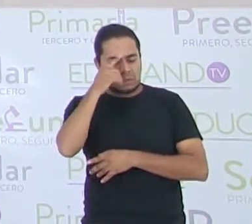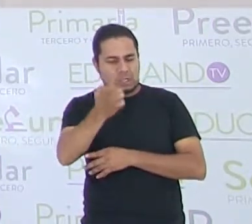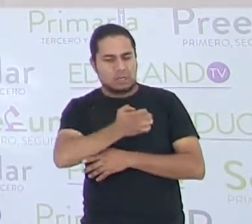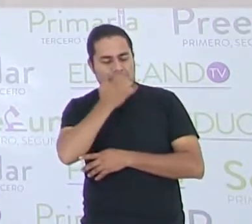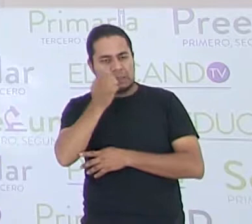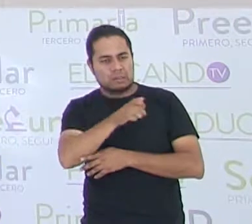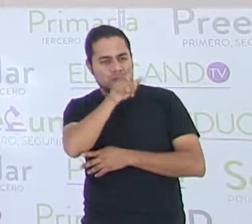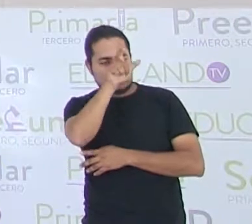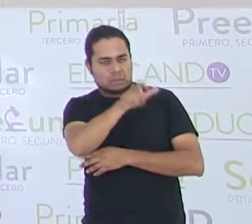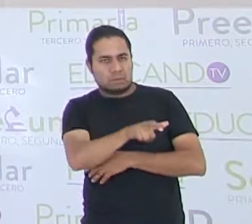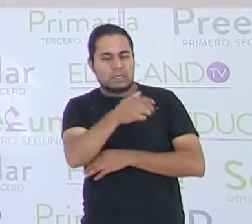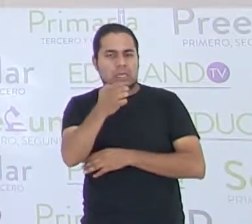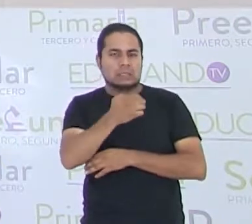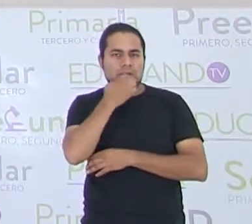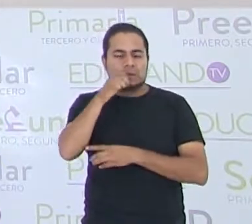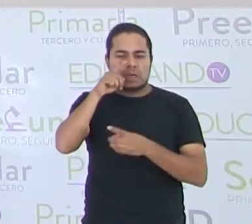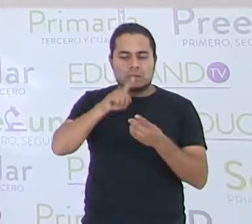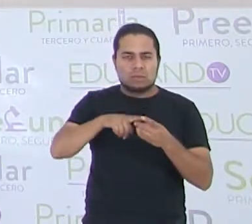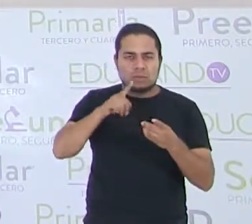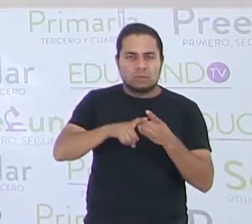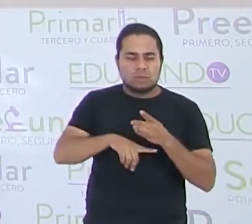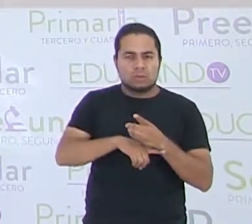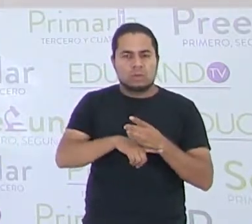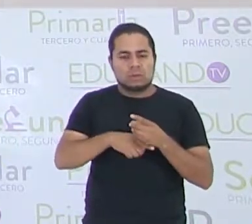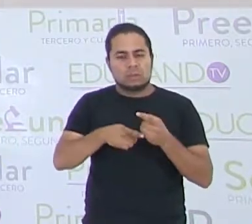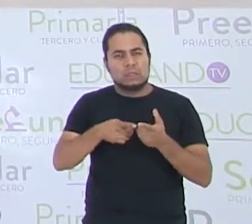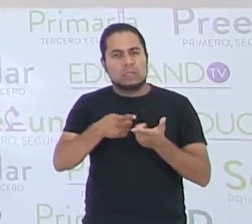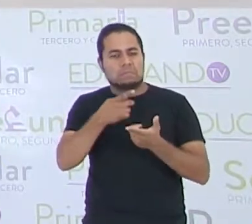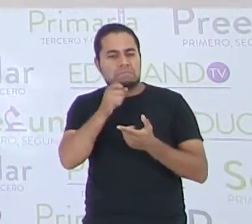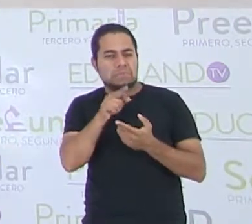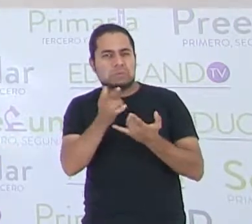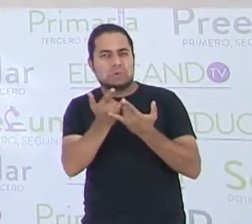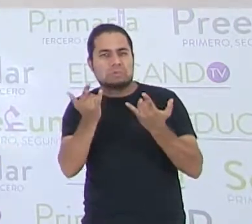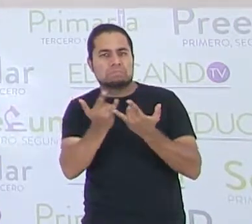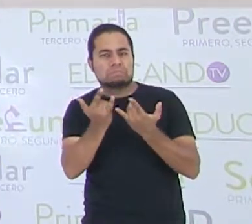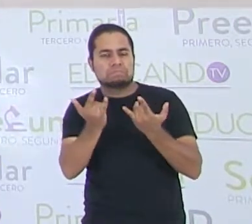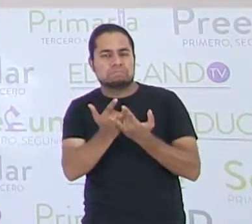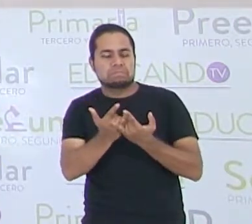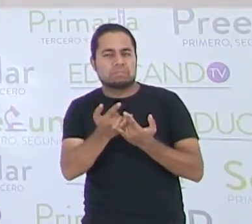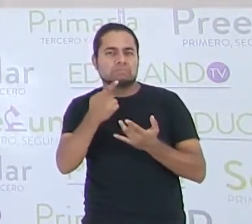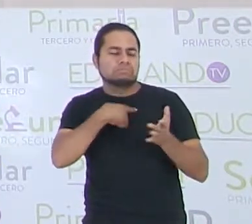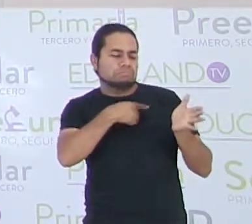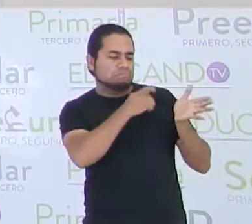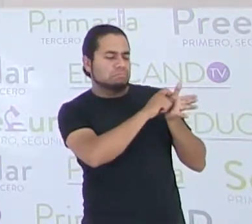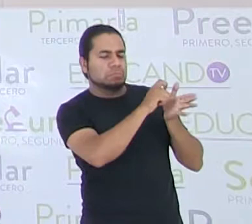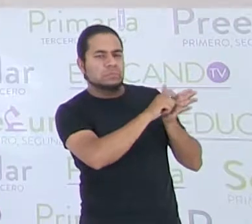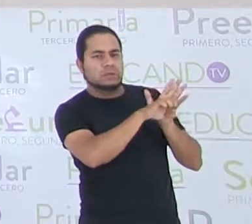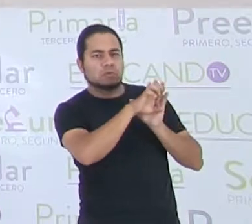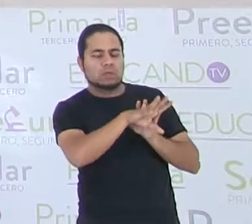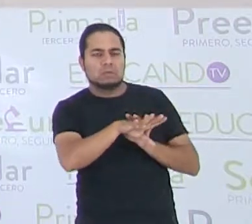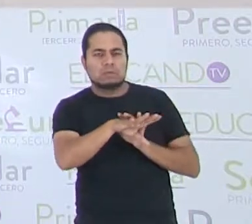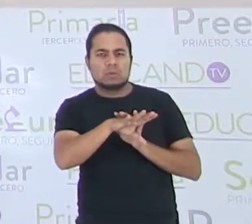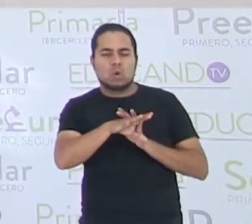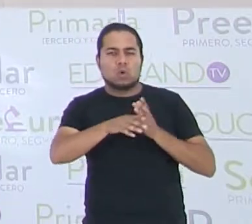la escuela donde se va a desarrollar esta historia. Y voy a anotar, por ejemplo,